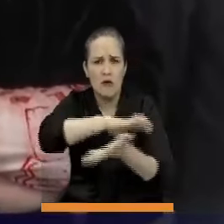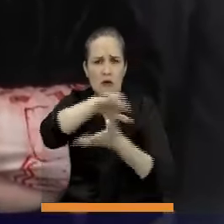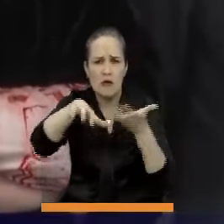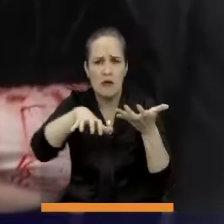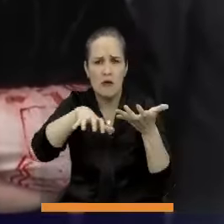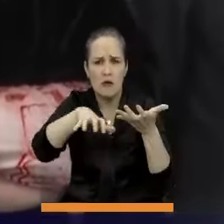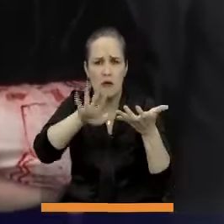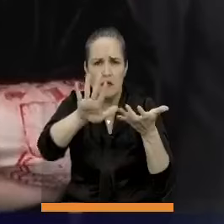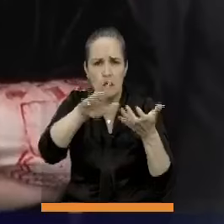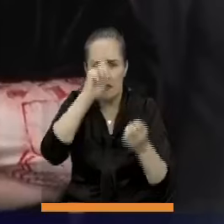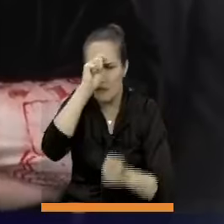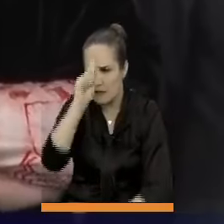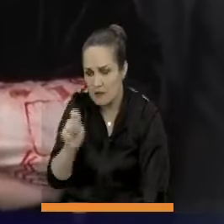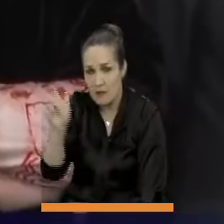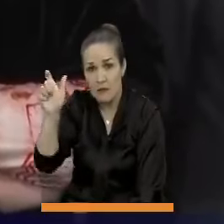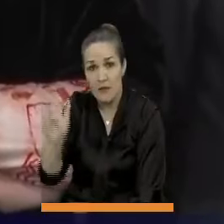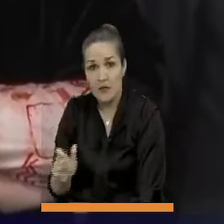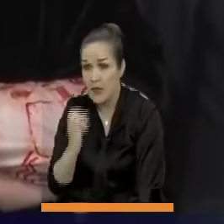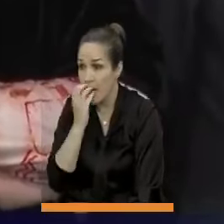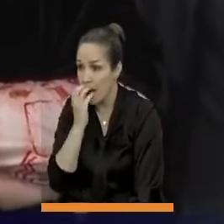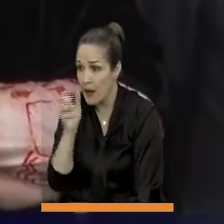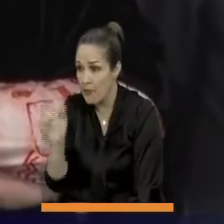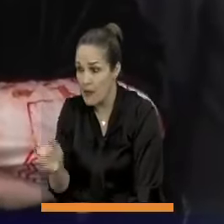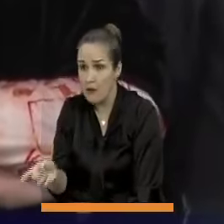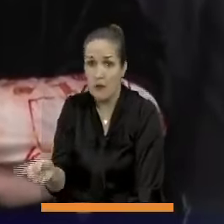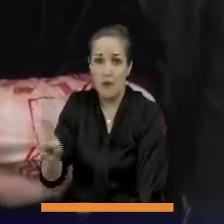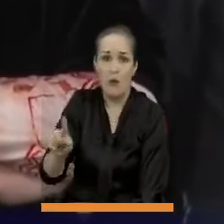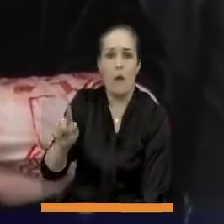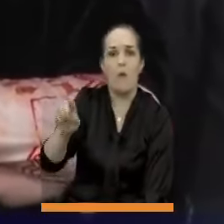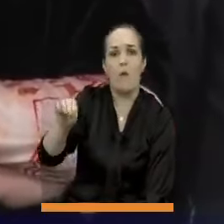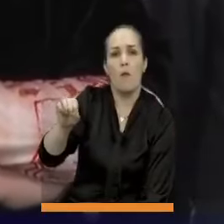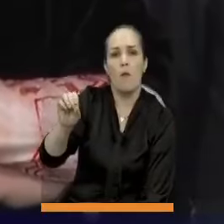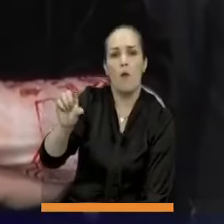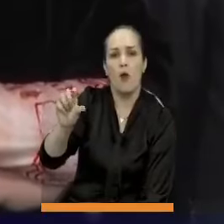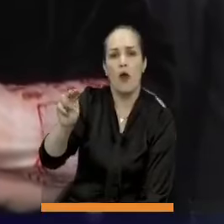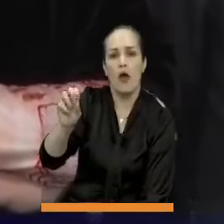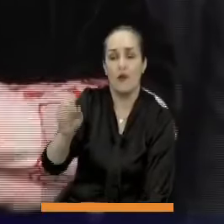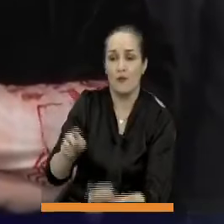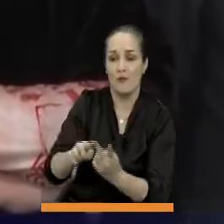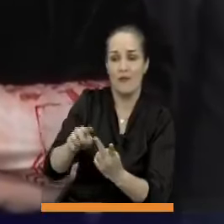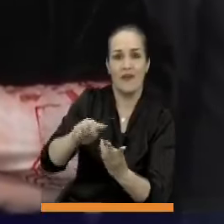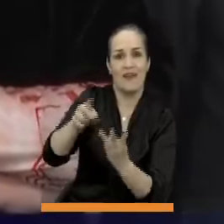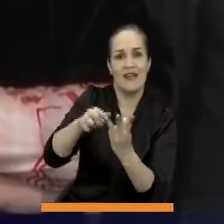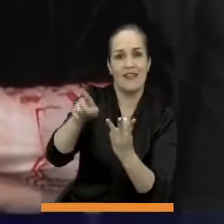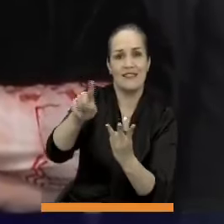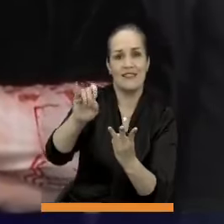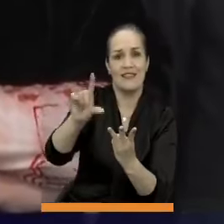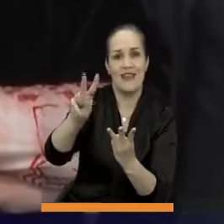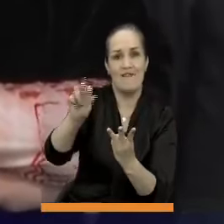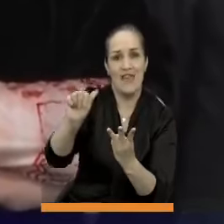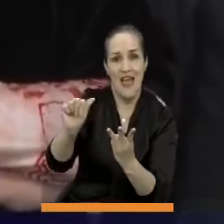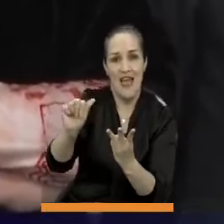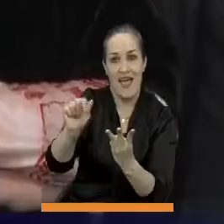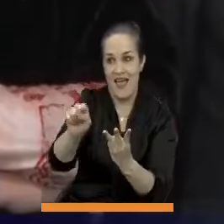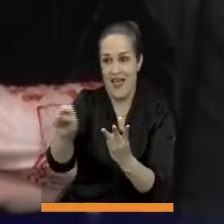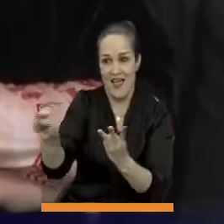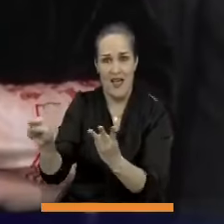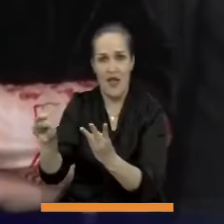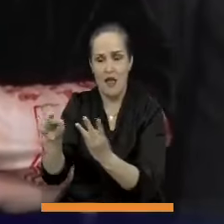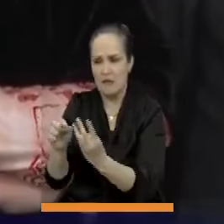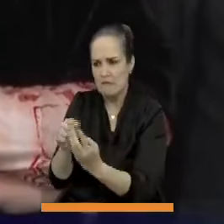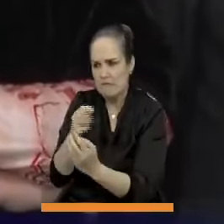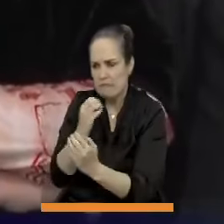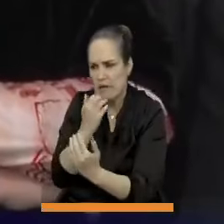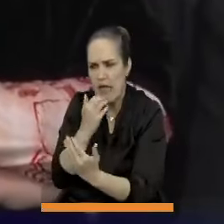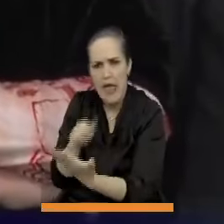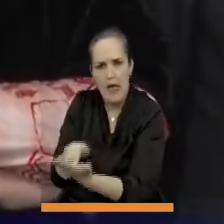hombres como Germán Castro Caicedo, también como un Alfredo Molano, como una Silvia Duzán, y que estas mujeres y estos hombres, compañeros